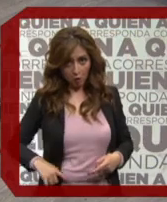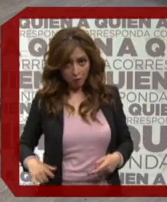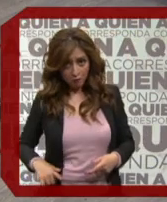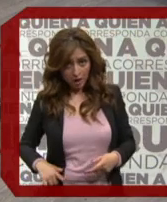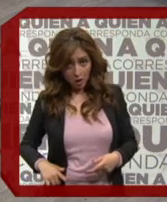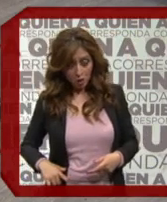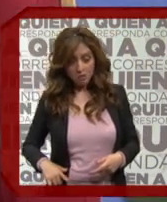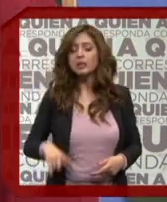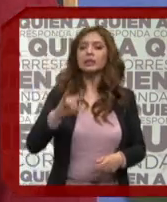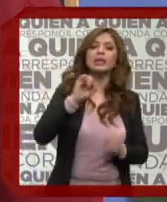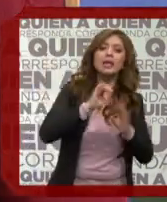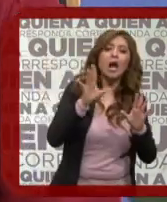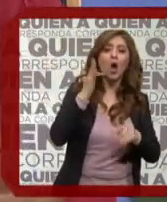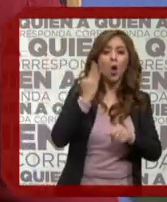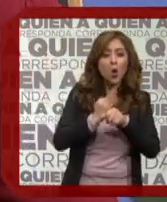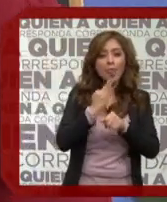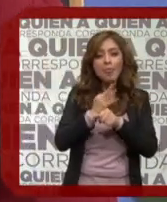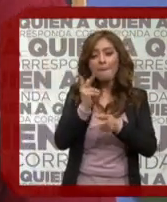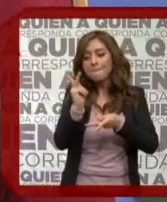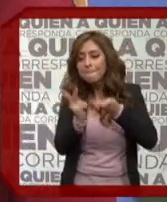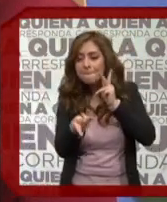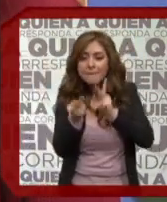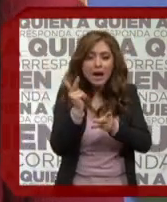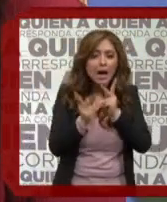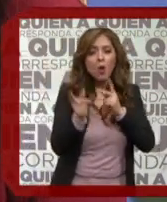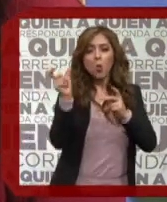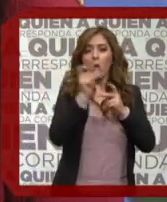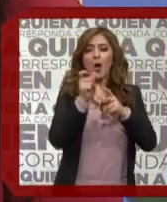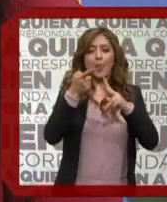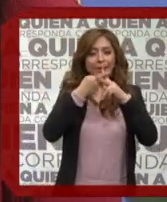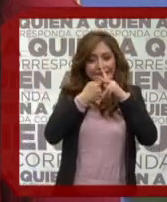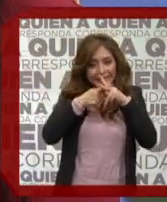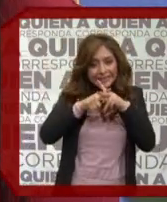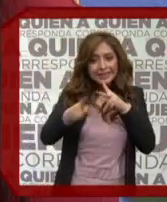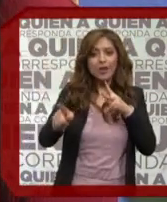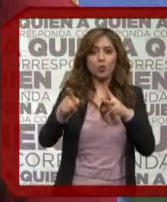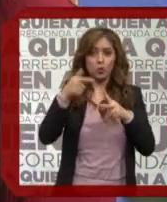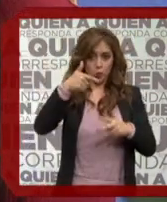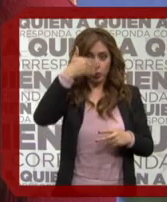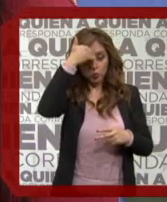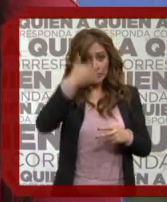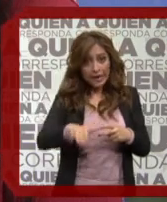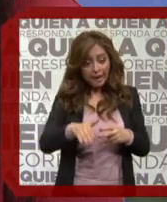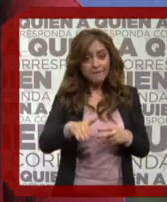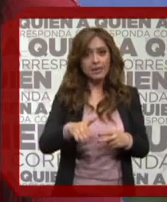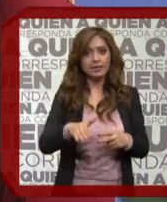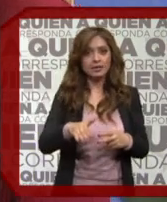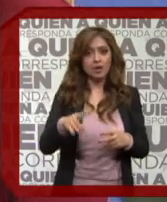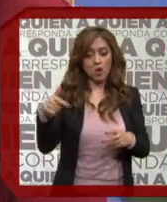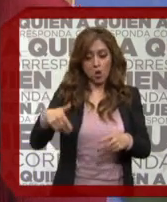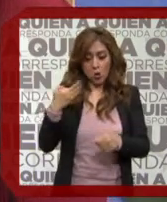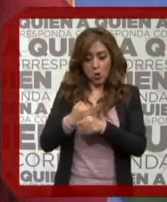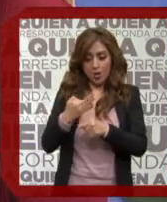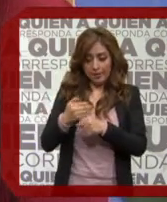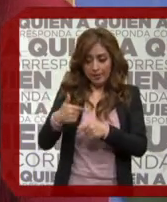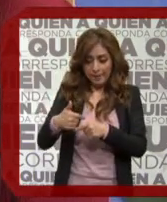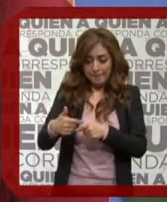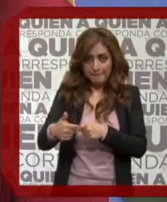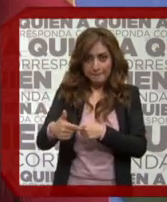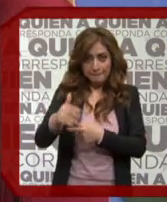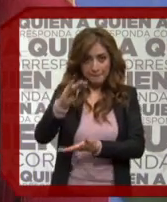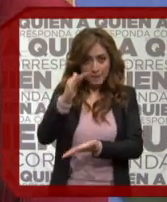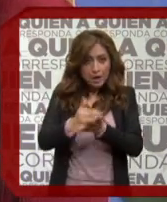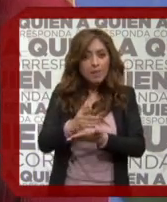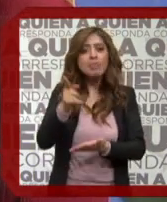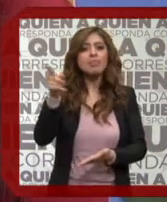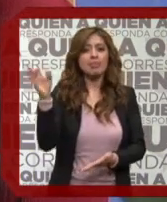Bueno, estábamos en el proceso, hablamos cuando inició el proceso. Eh, tú sabes que está cerrándose mi proceso. Este